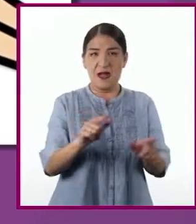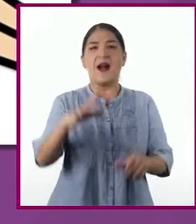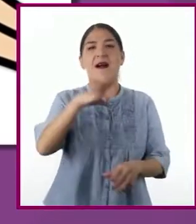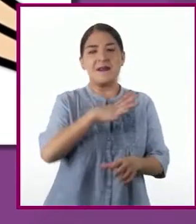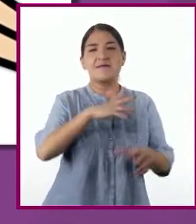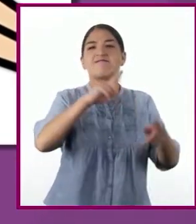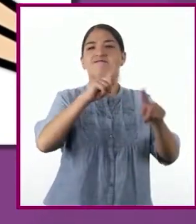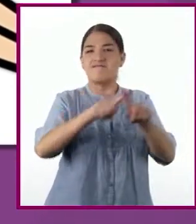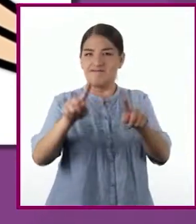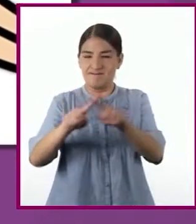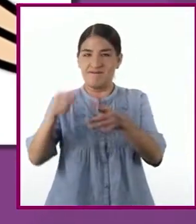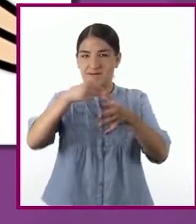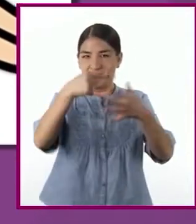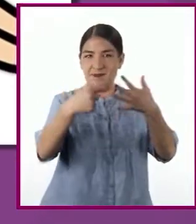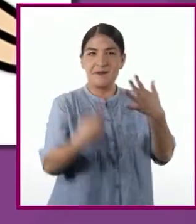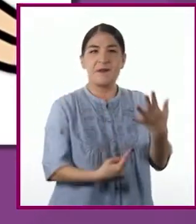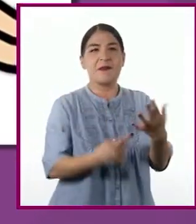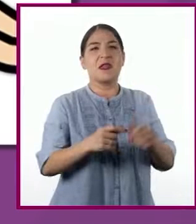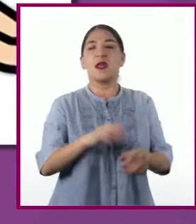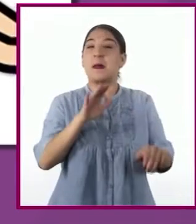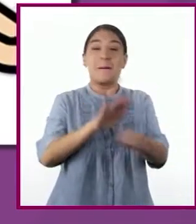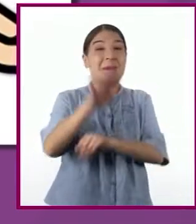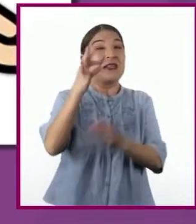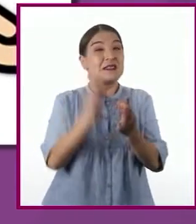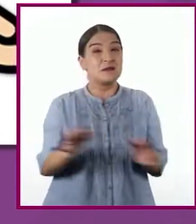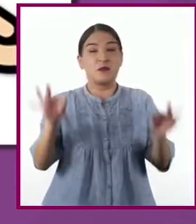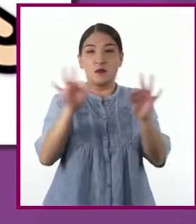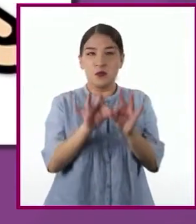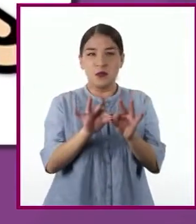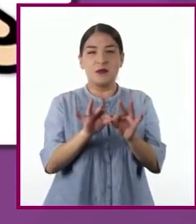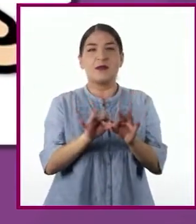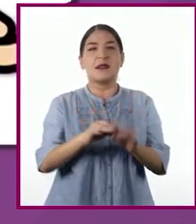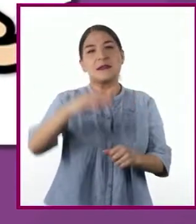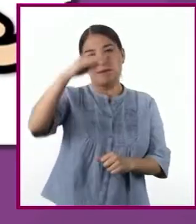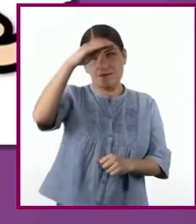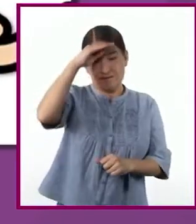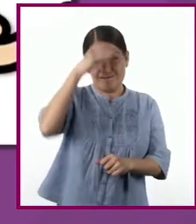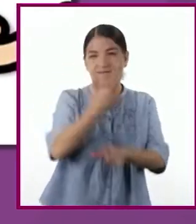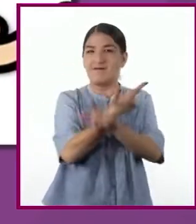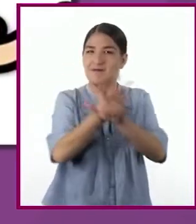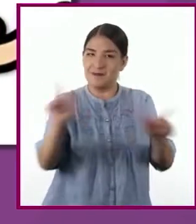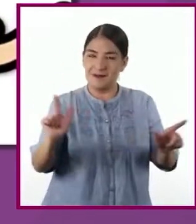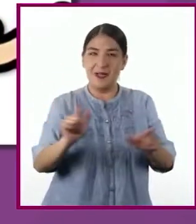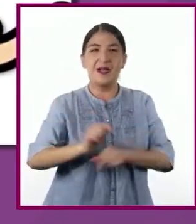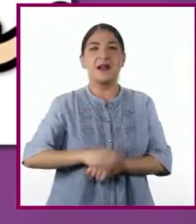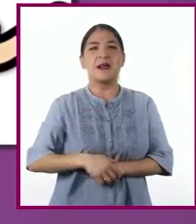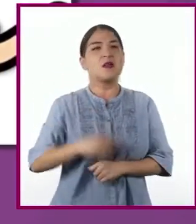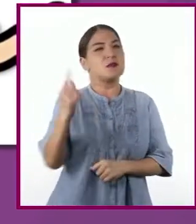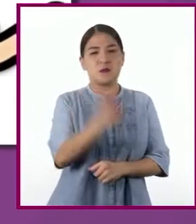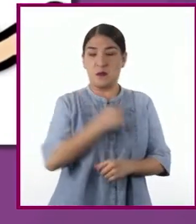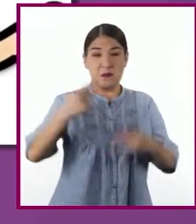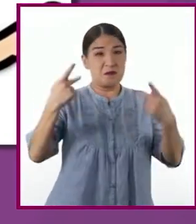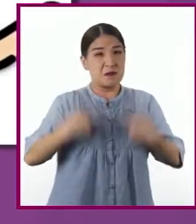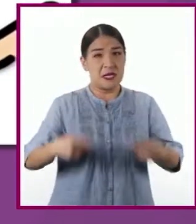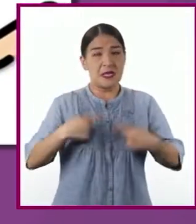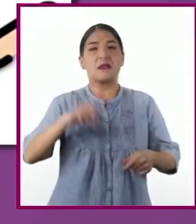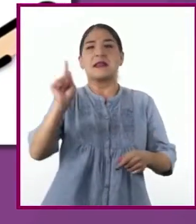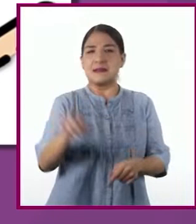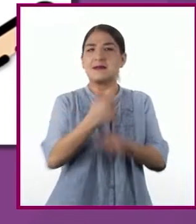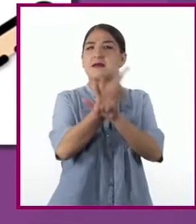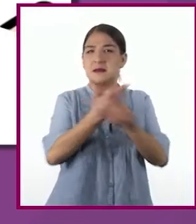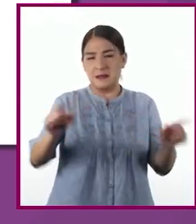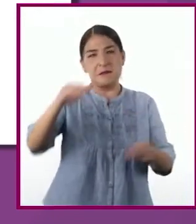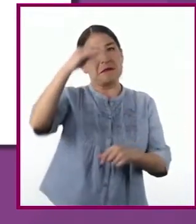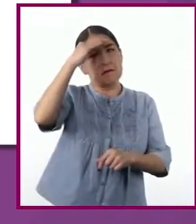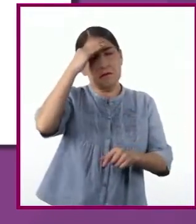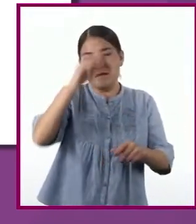distintos aspectos. Uno fundamental es la libertad de pensamiento. Somos libres de pensar lo que